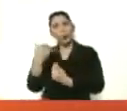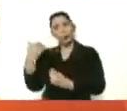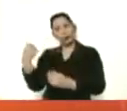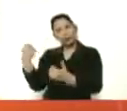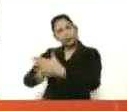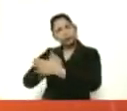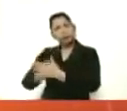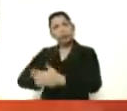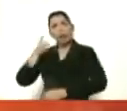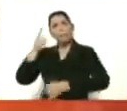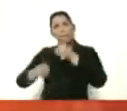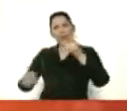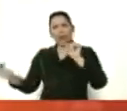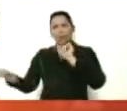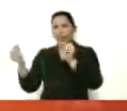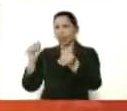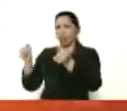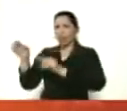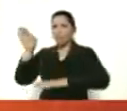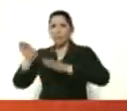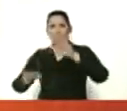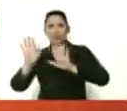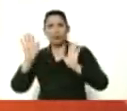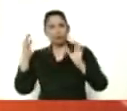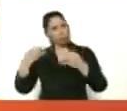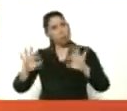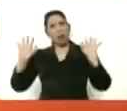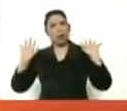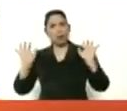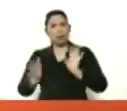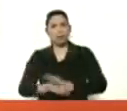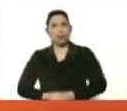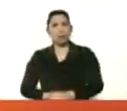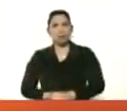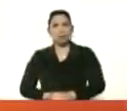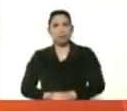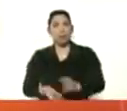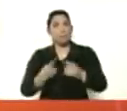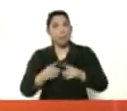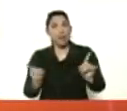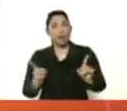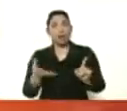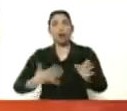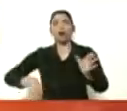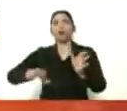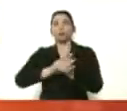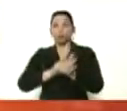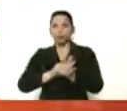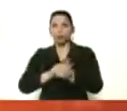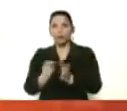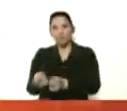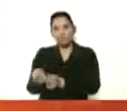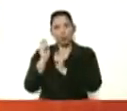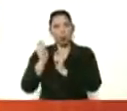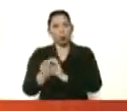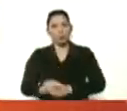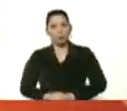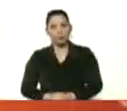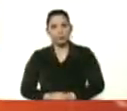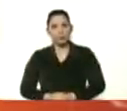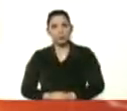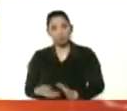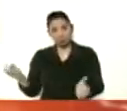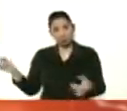pelear, discutir. Normal, pero inmediatamente reconciliarse. ¿Verdad,